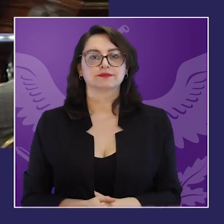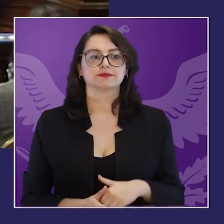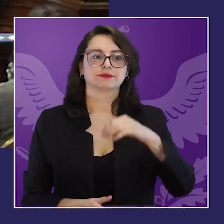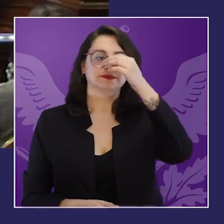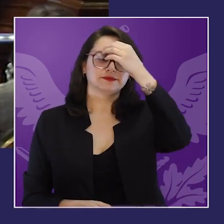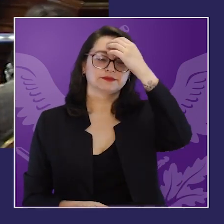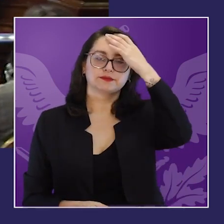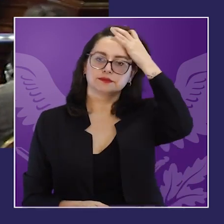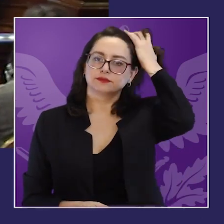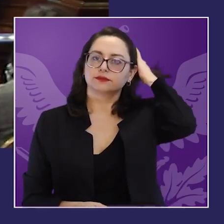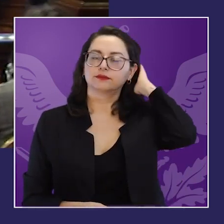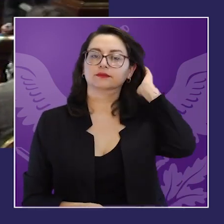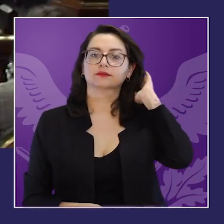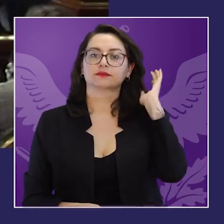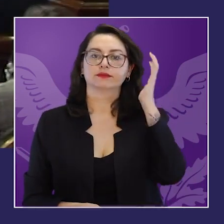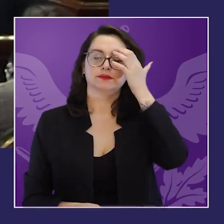saludo cordial.